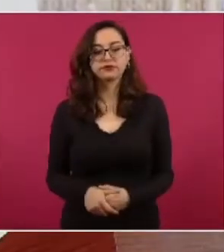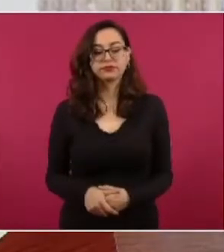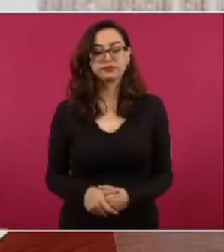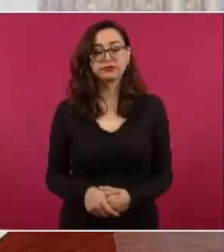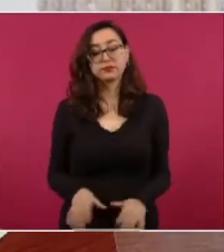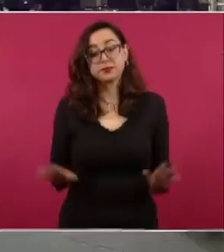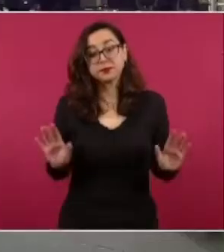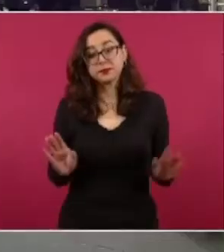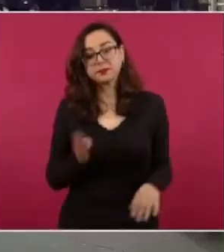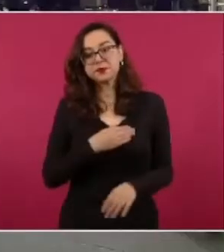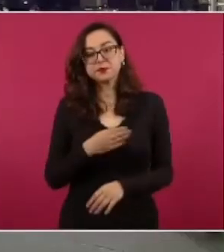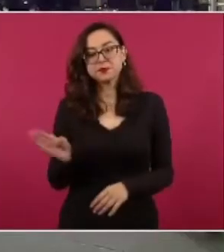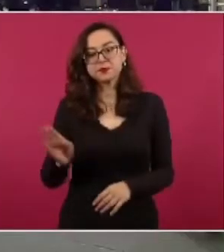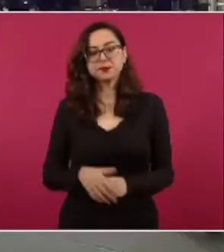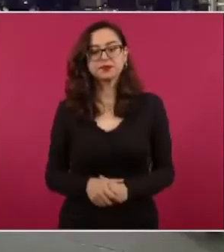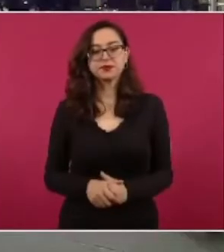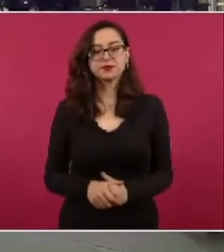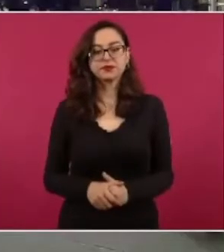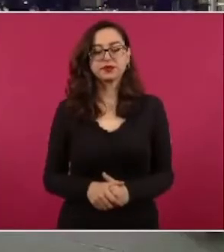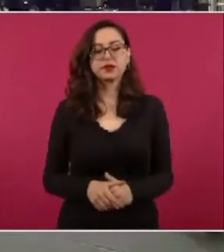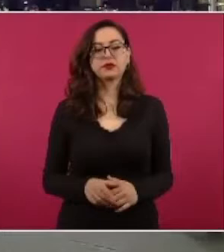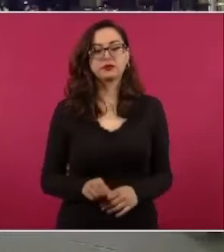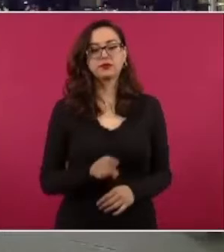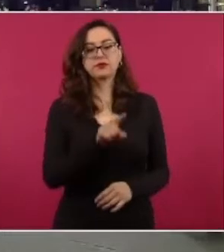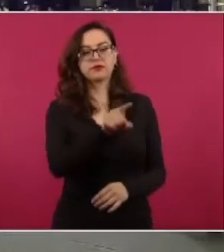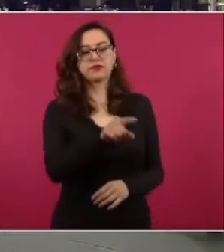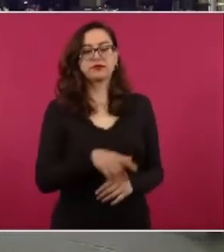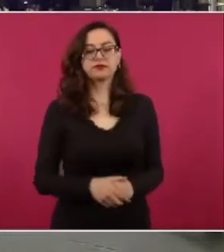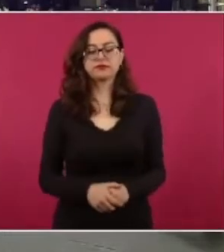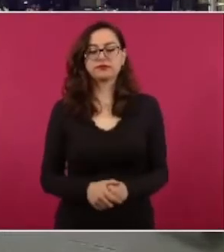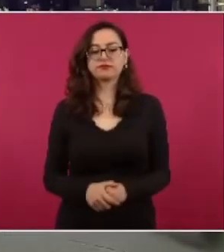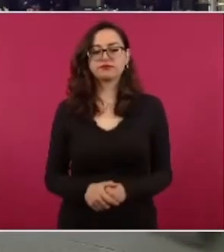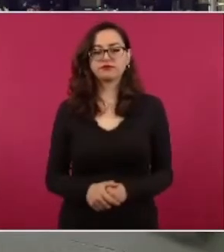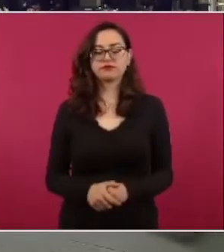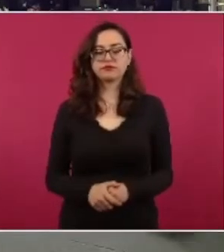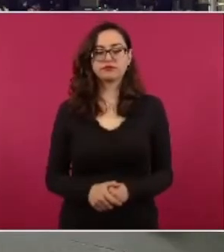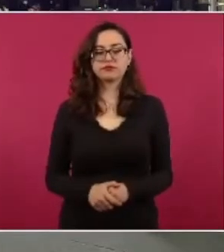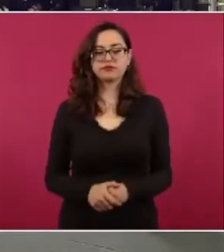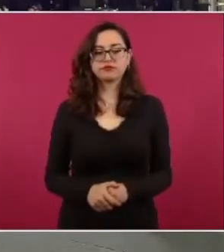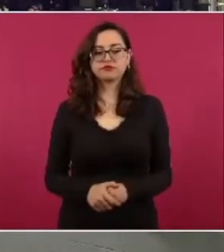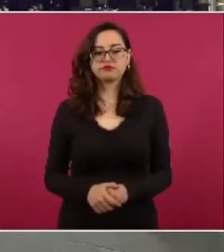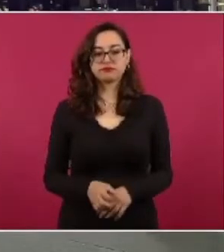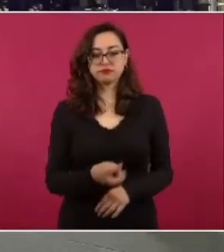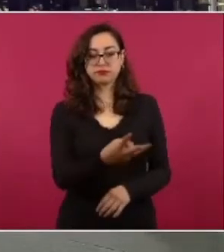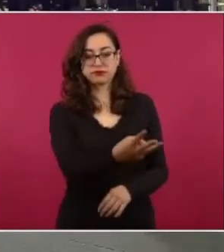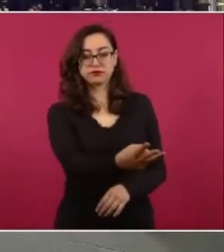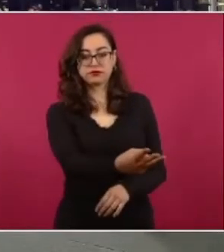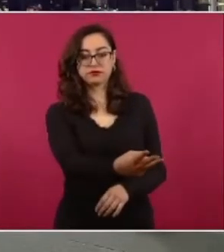Pero bueno, adelante. Gracias, presidente. Quedamos aquí, los tres.